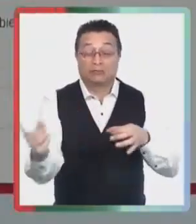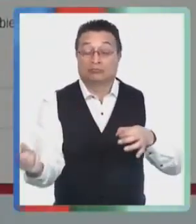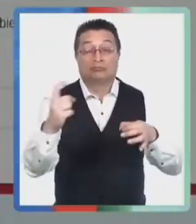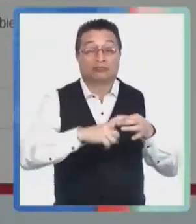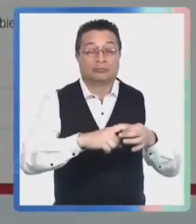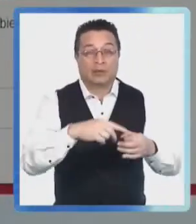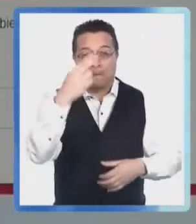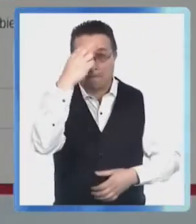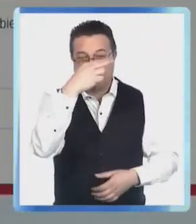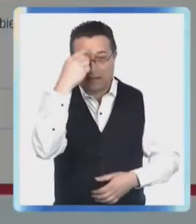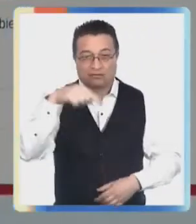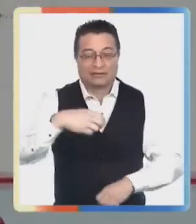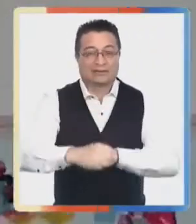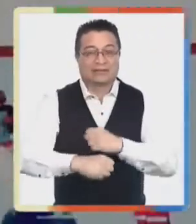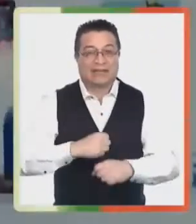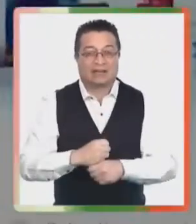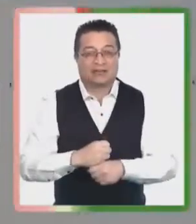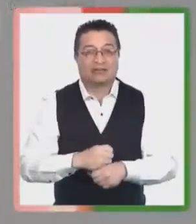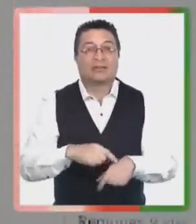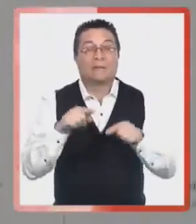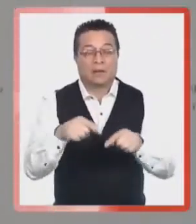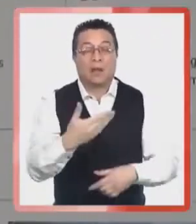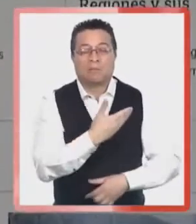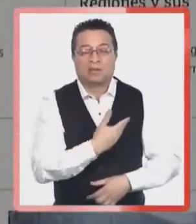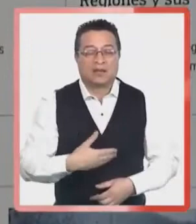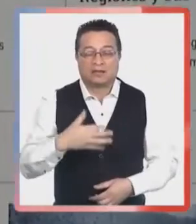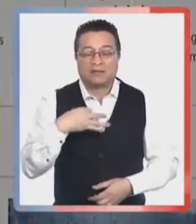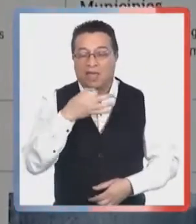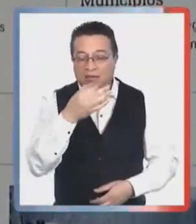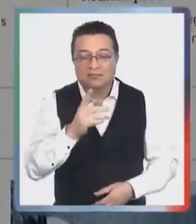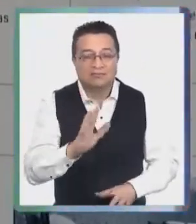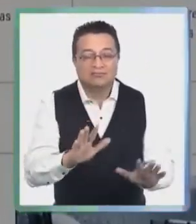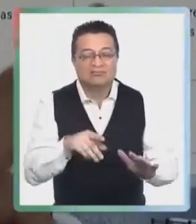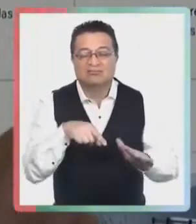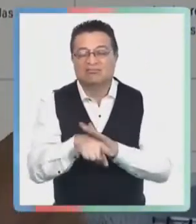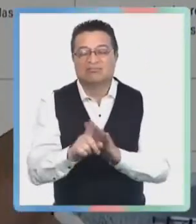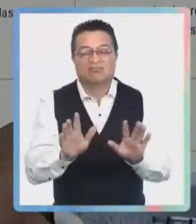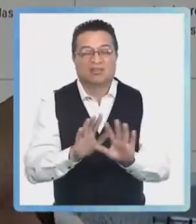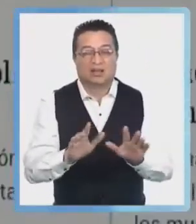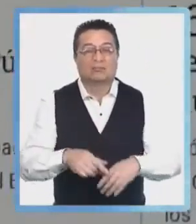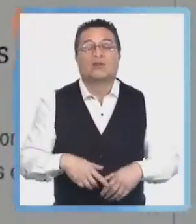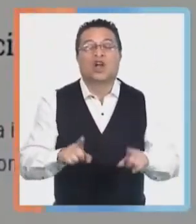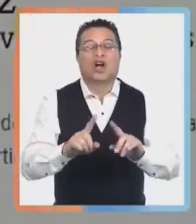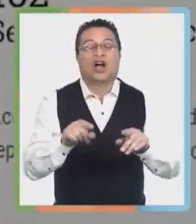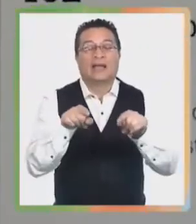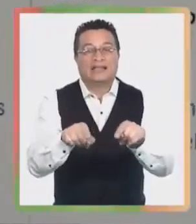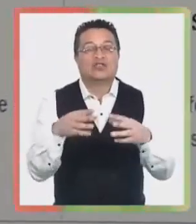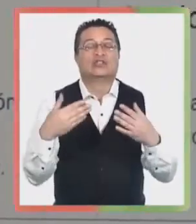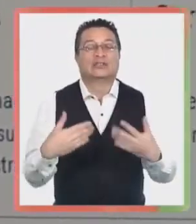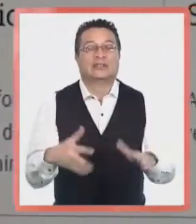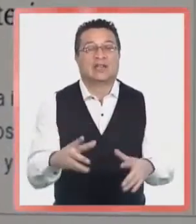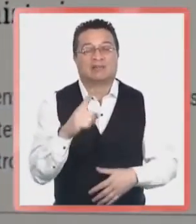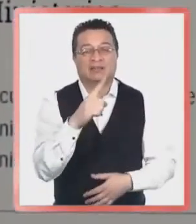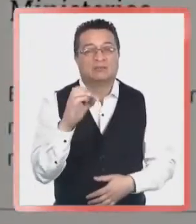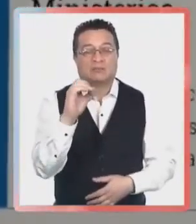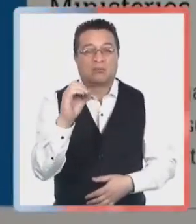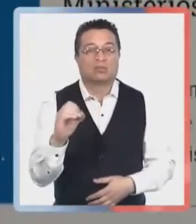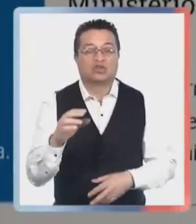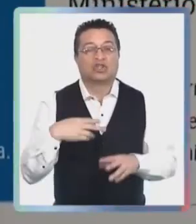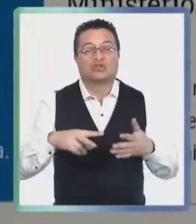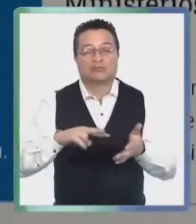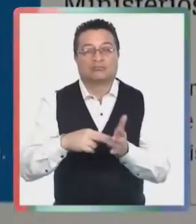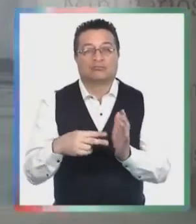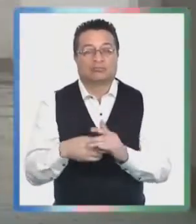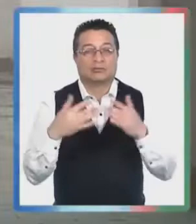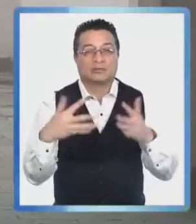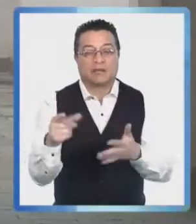inscrito en marzo de este año. El mandatario prefirió no entrar en detalles. No, eso está absolutamente